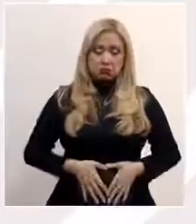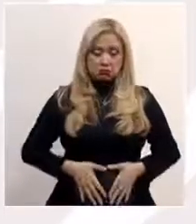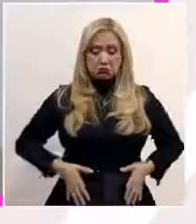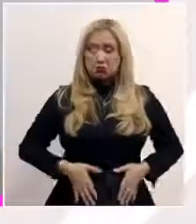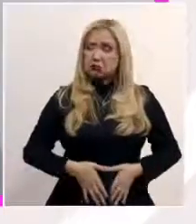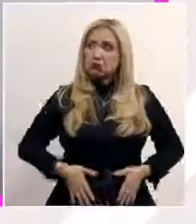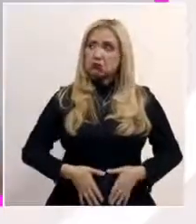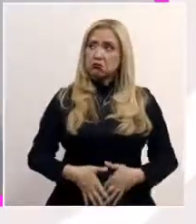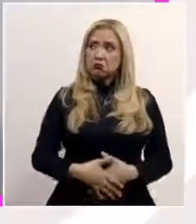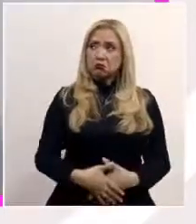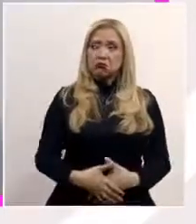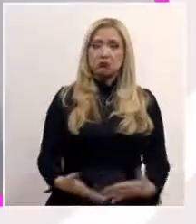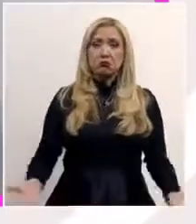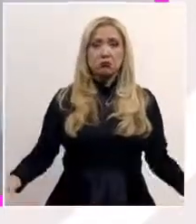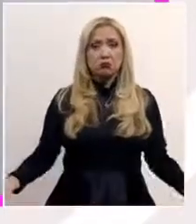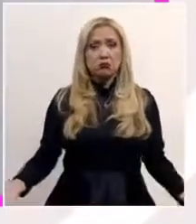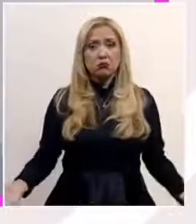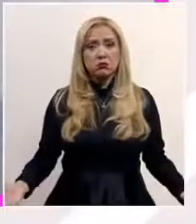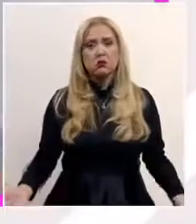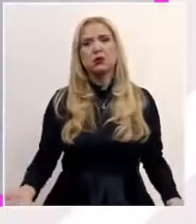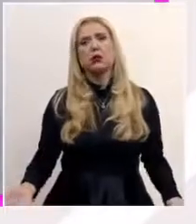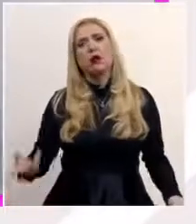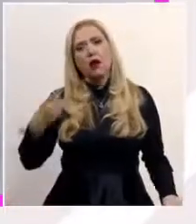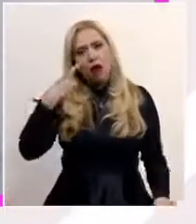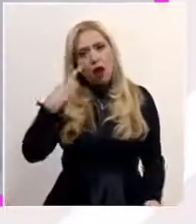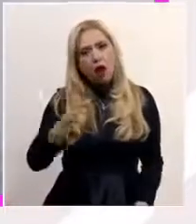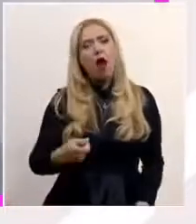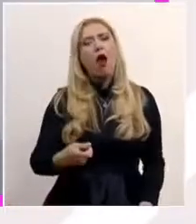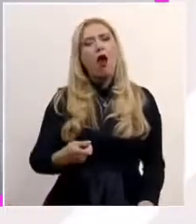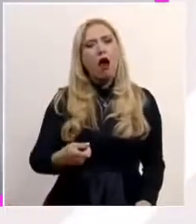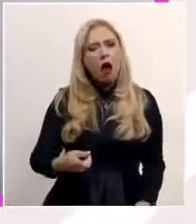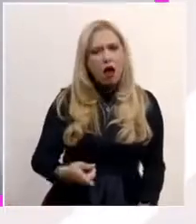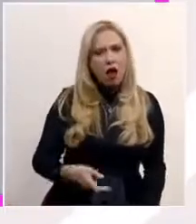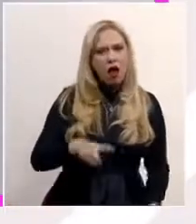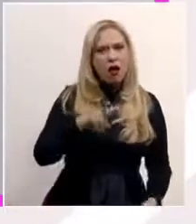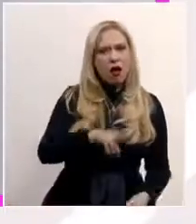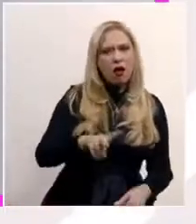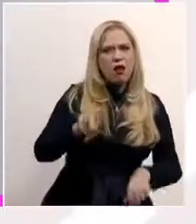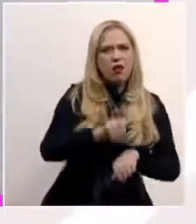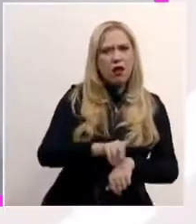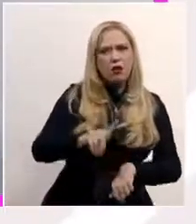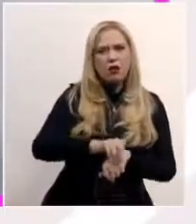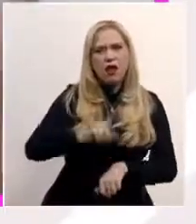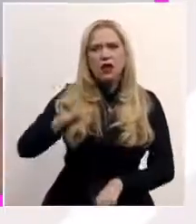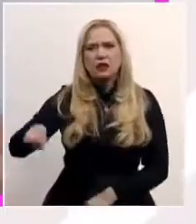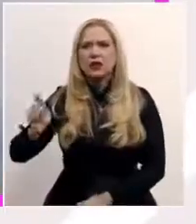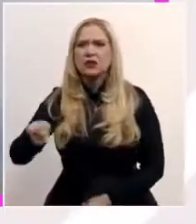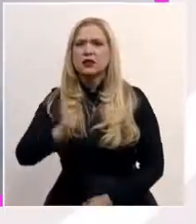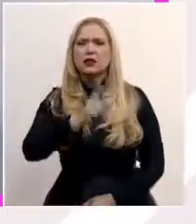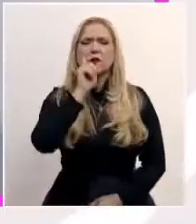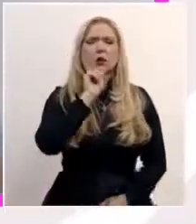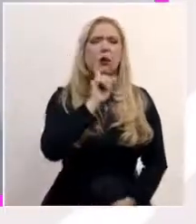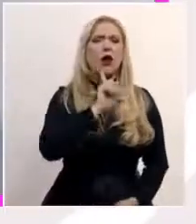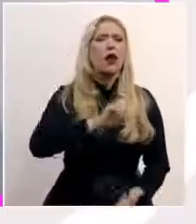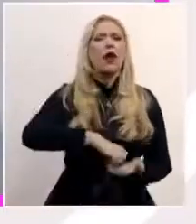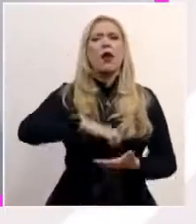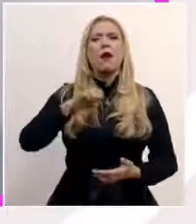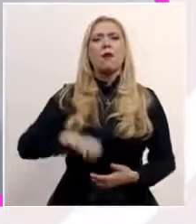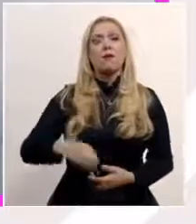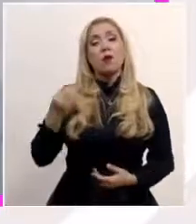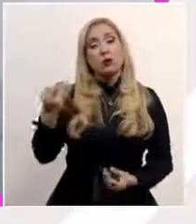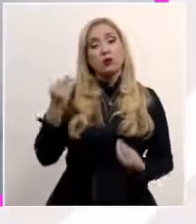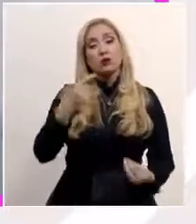los expedientes, casos reales, y poder descubrir qué es lo que está pasando en el día a día de las mujeres. Por ejemplo, muchos de los casos que llegan